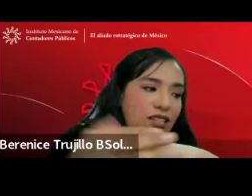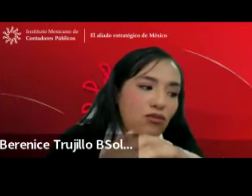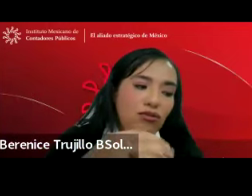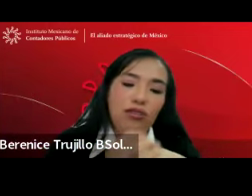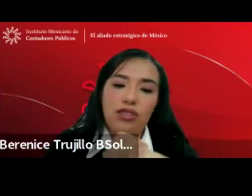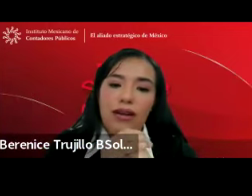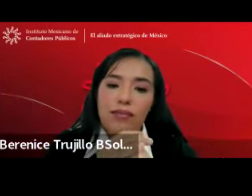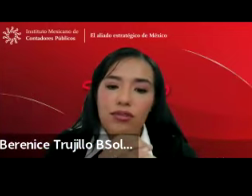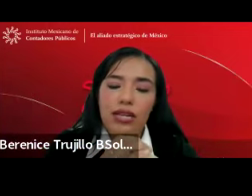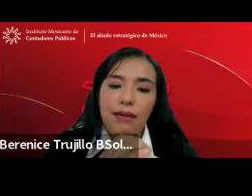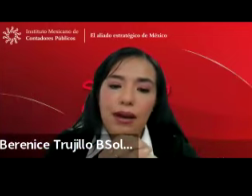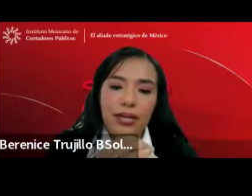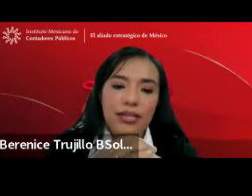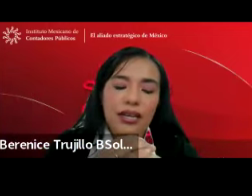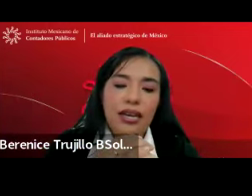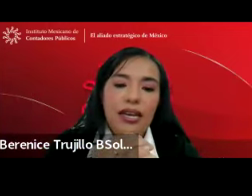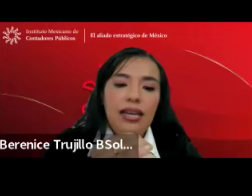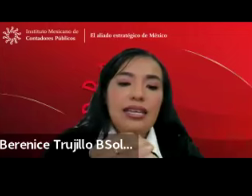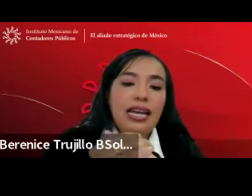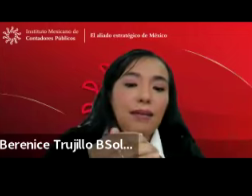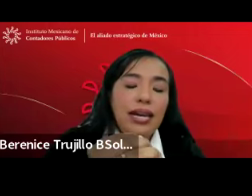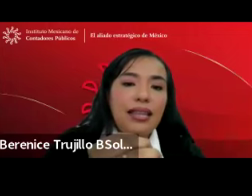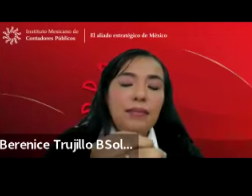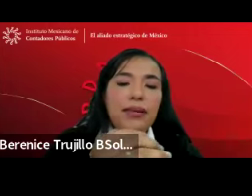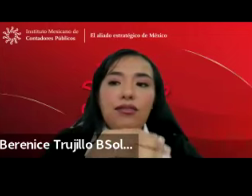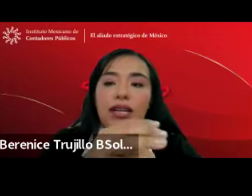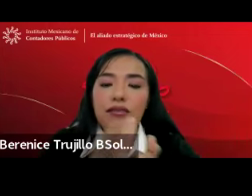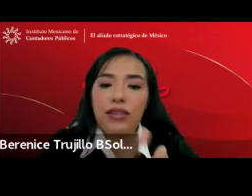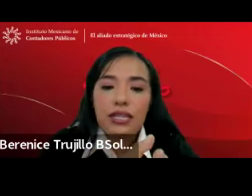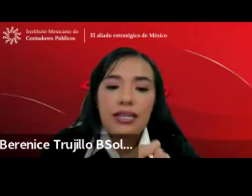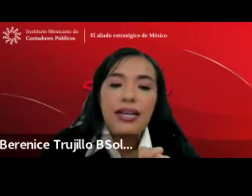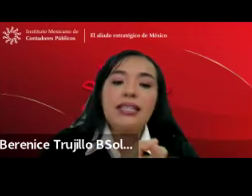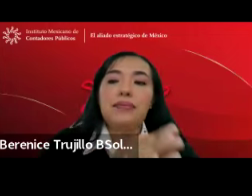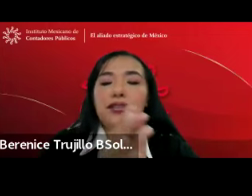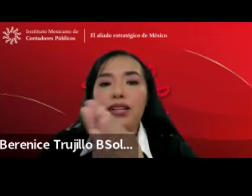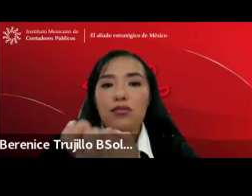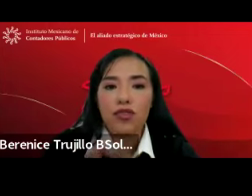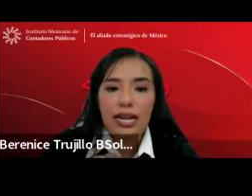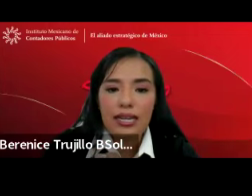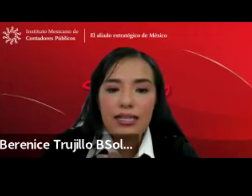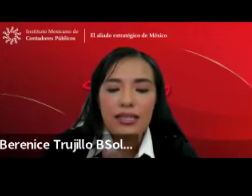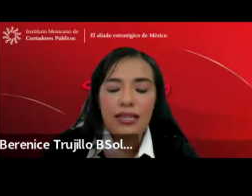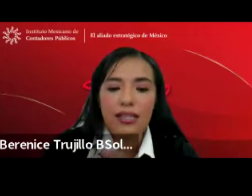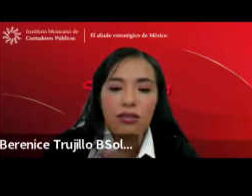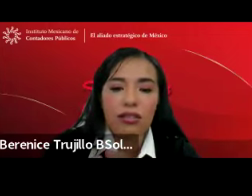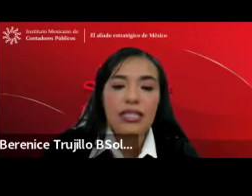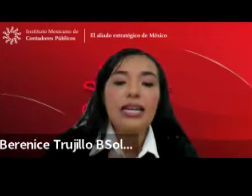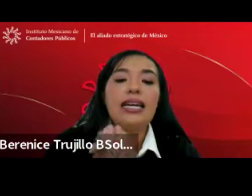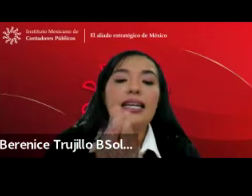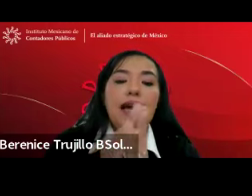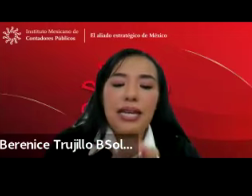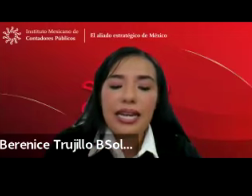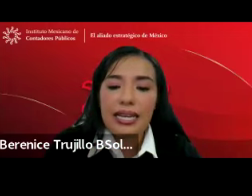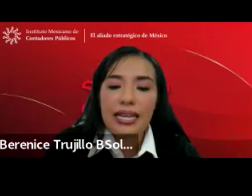Entonces, ese es uno de los cambios que va a haber. Y habla de personas físicas y personas morales.